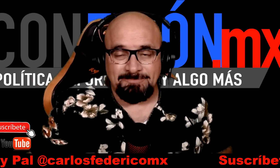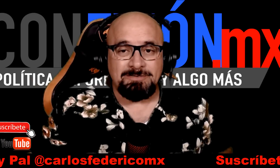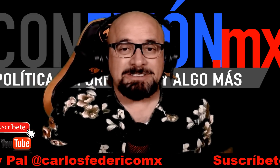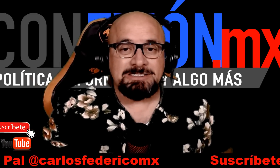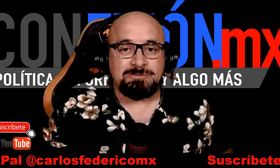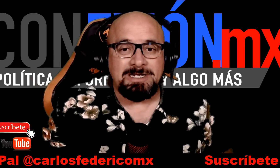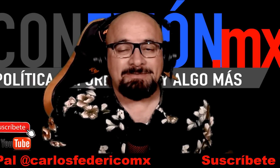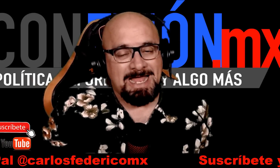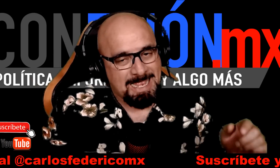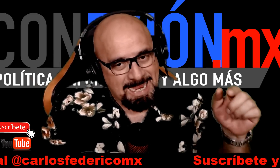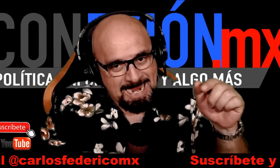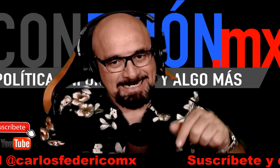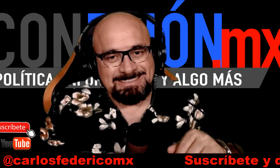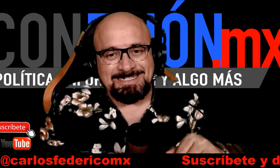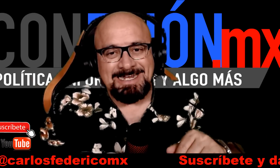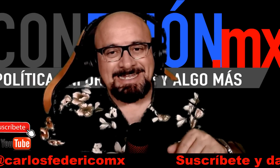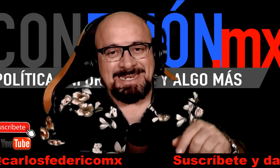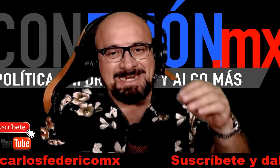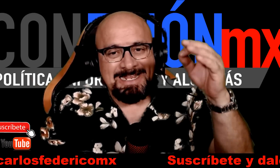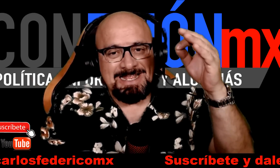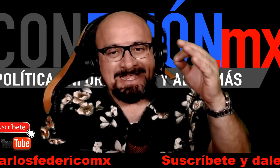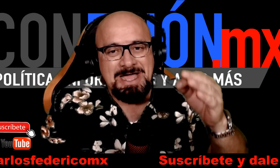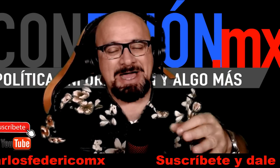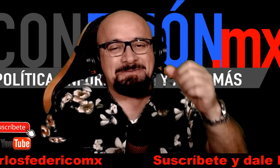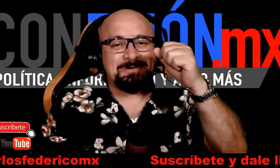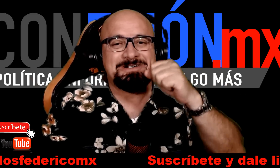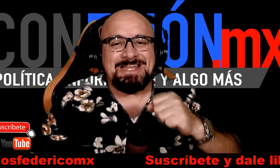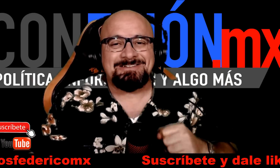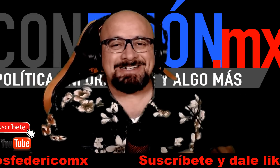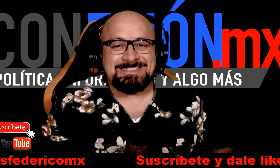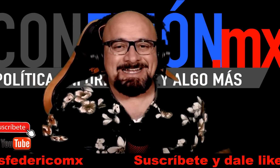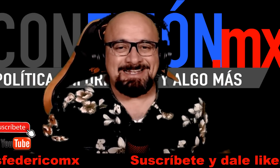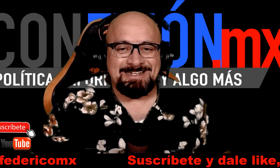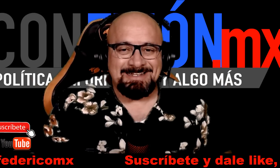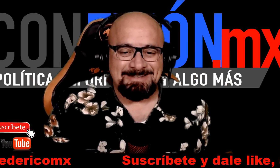para que de esa forma se suscriba a este gran canal. ¡Vámonos riendo, raza!